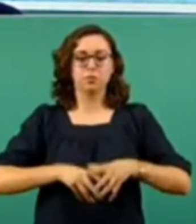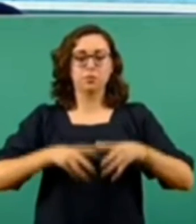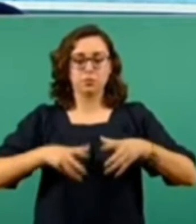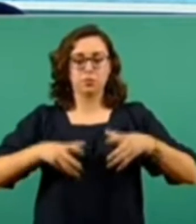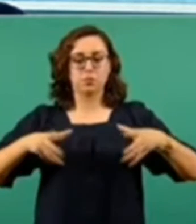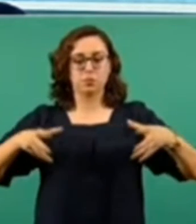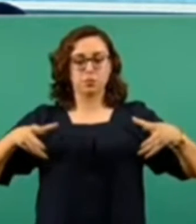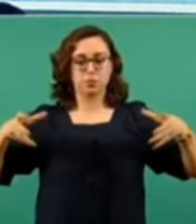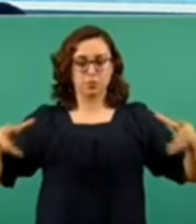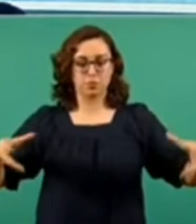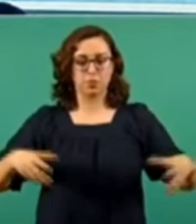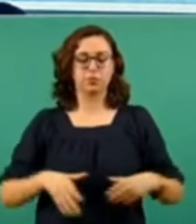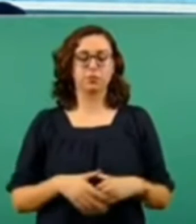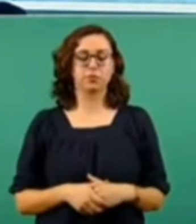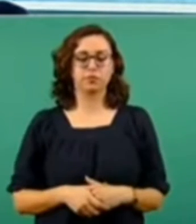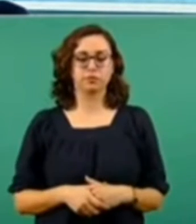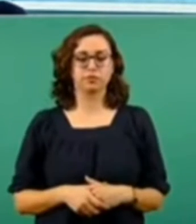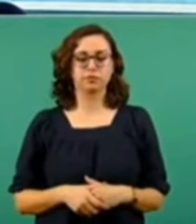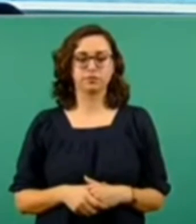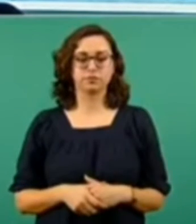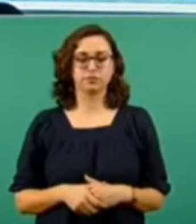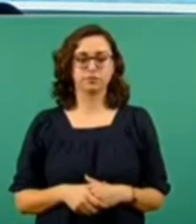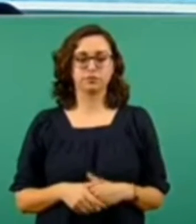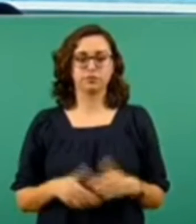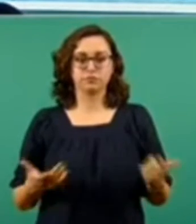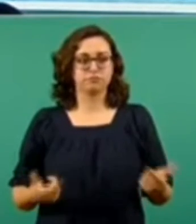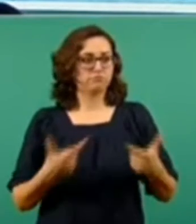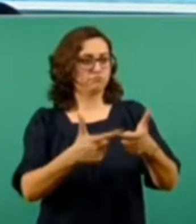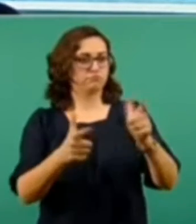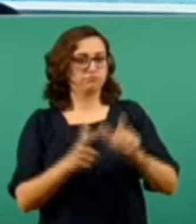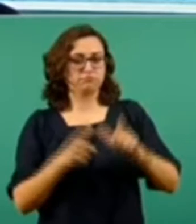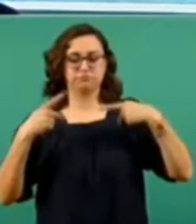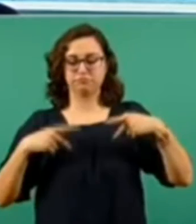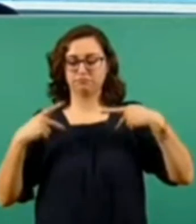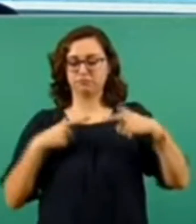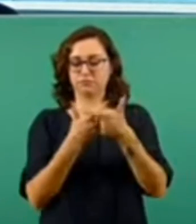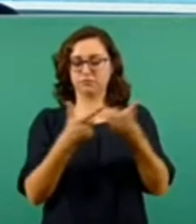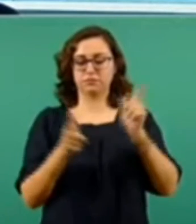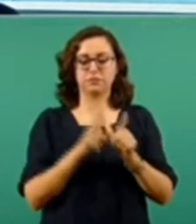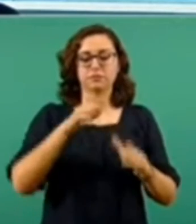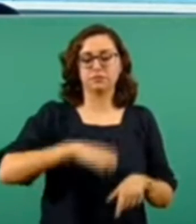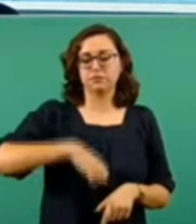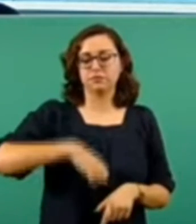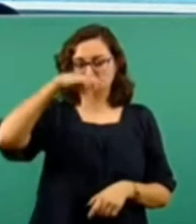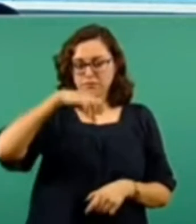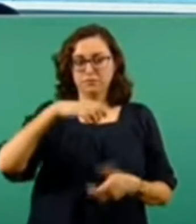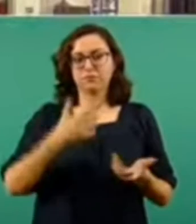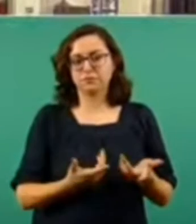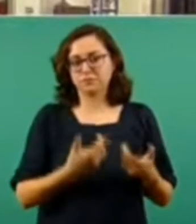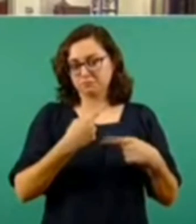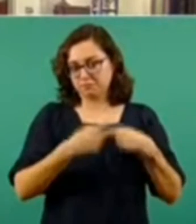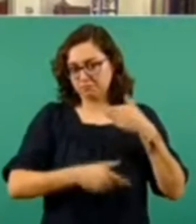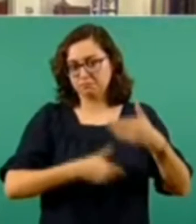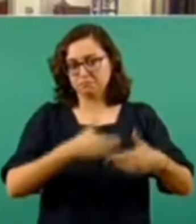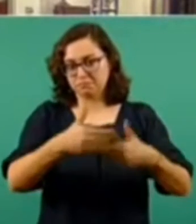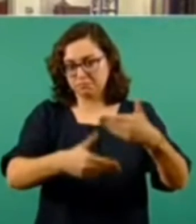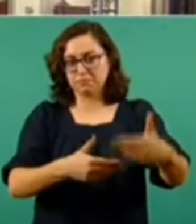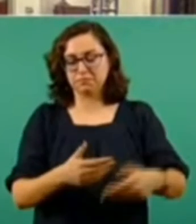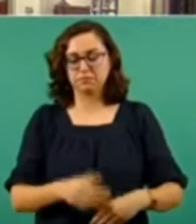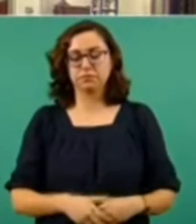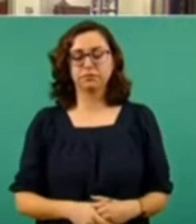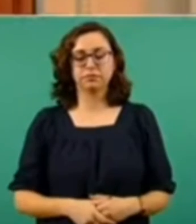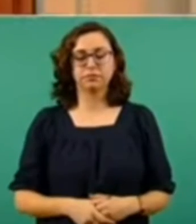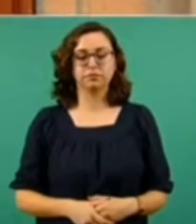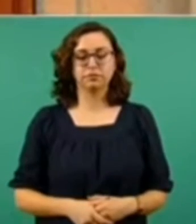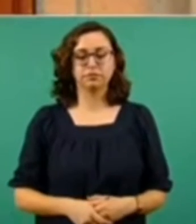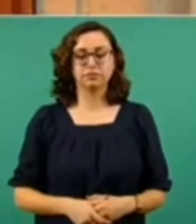personas dentro de los grupos poblacionales y de los grupos de edad que en su momento se han activado. Y si vemos